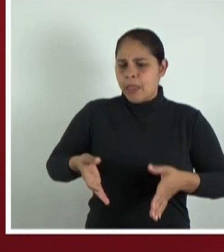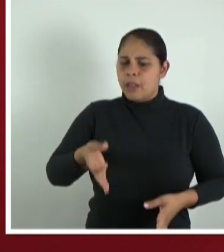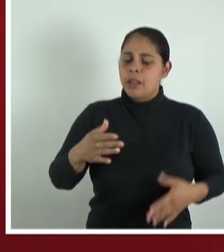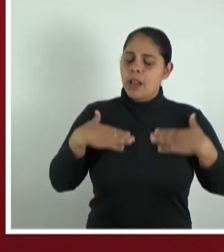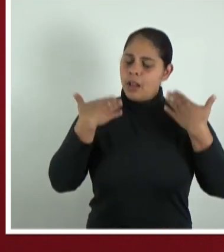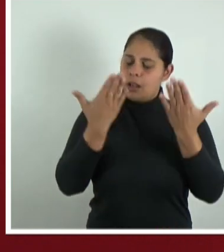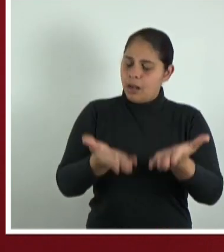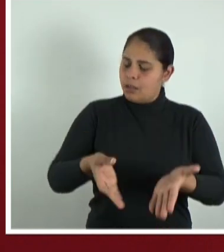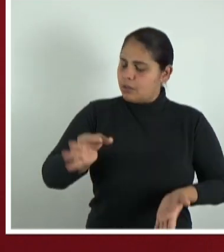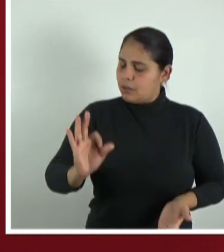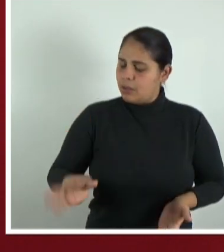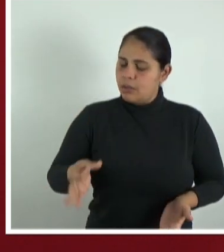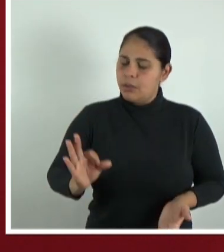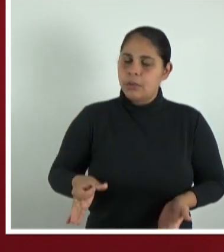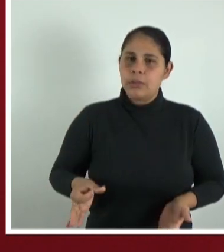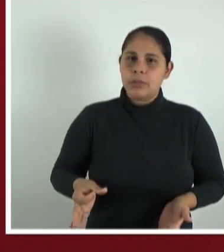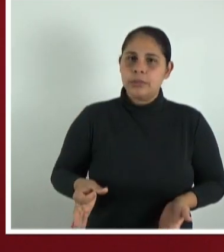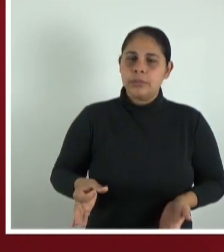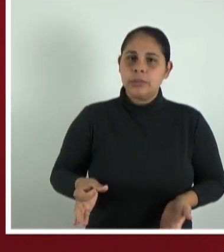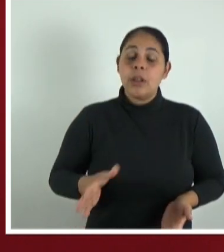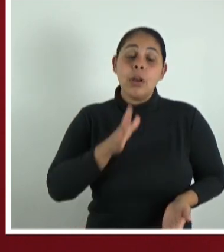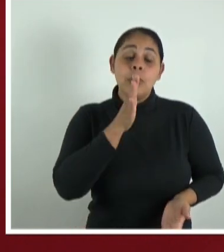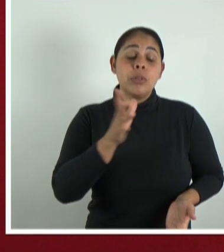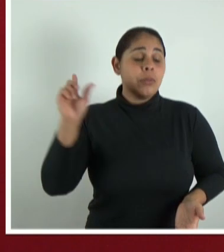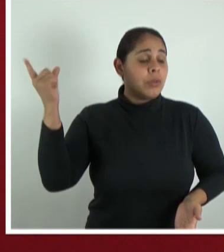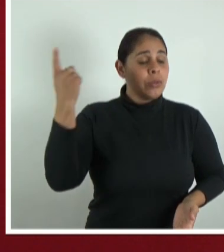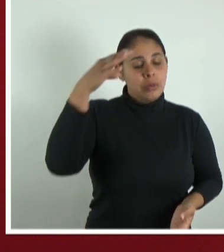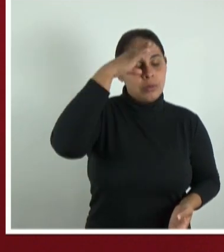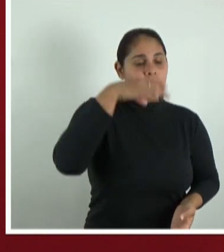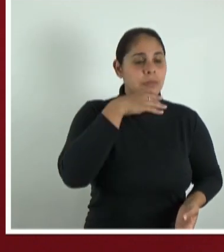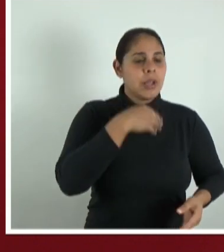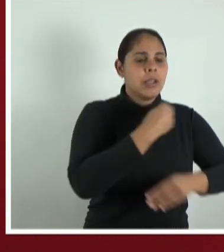¿Por qué Dios el Padre lo hace todo por la gracia y la verdad?